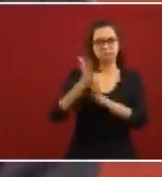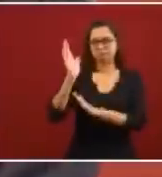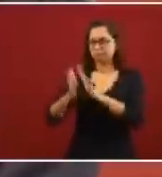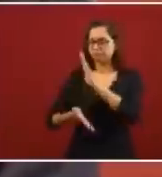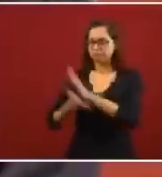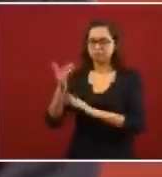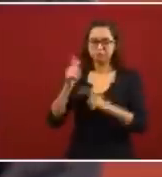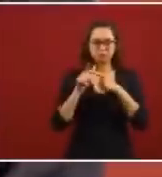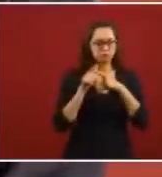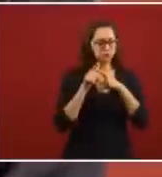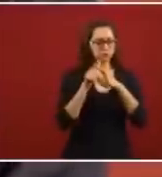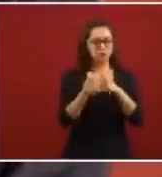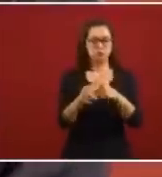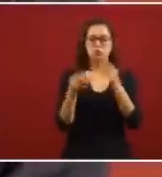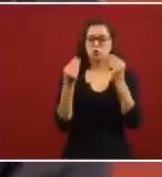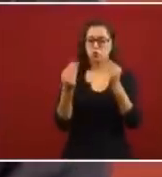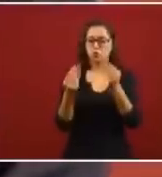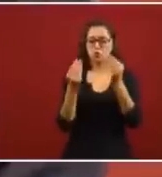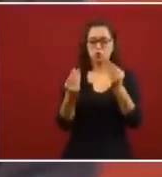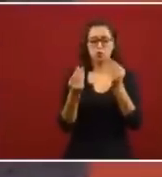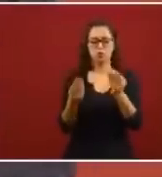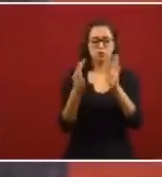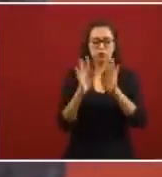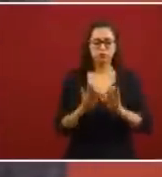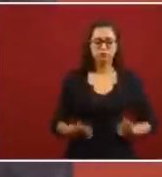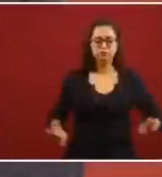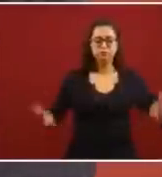algo muy importante. Además,